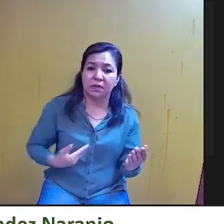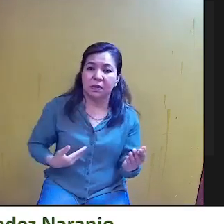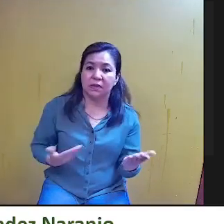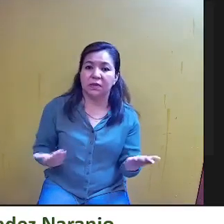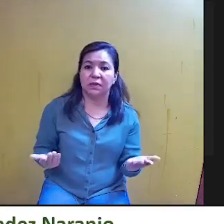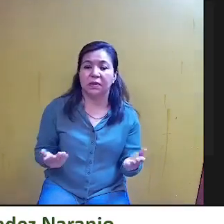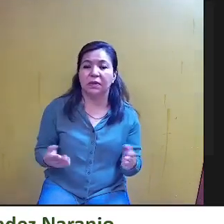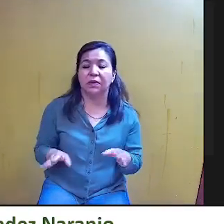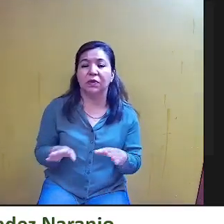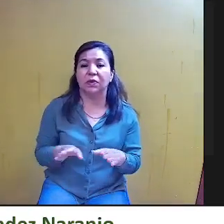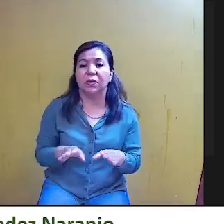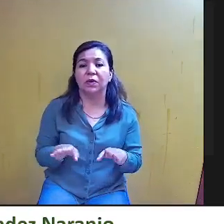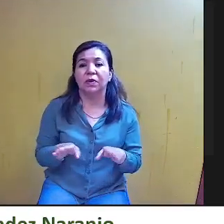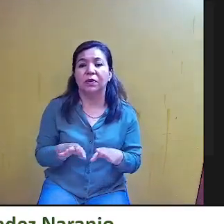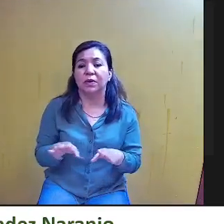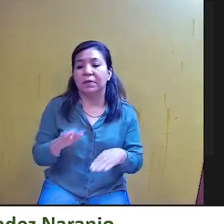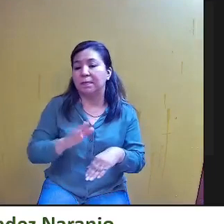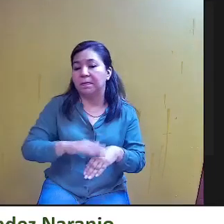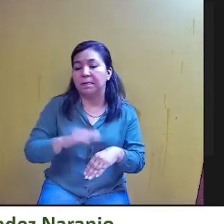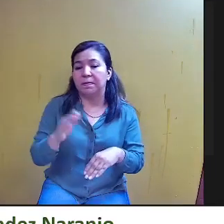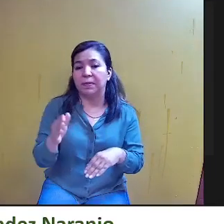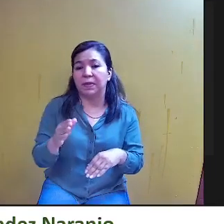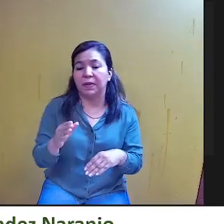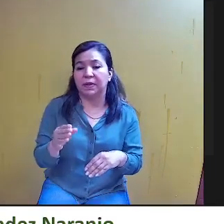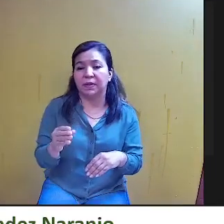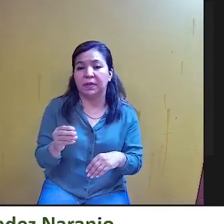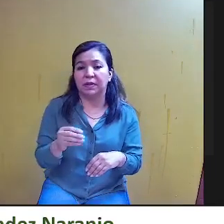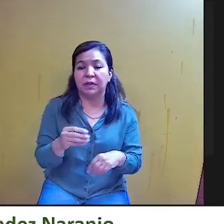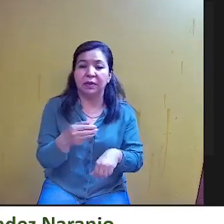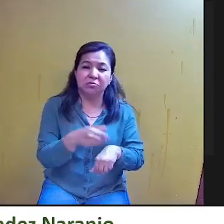o la presidencia por haber obtenido la mayor calificación.